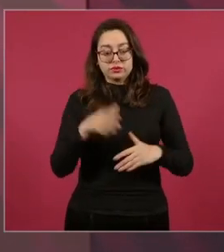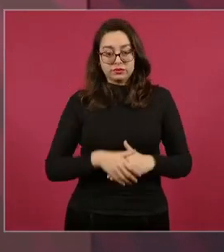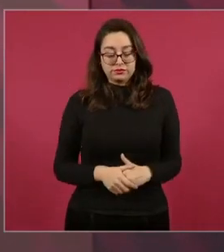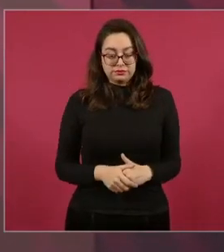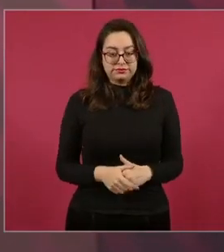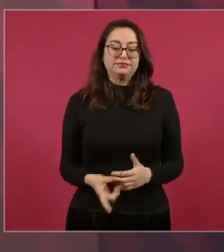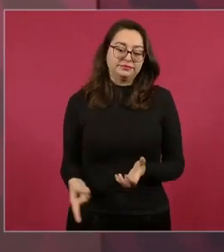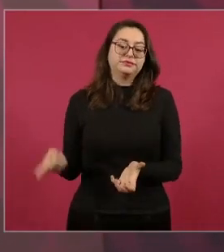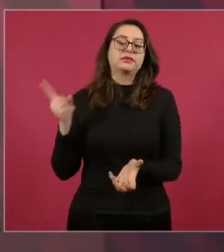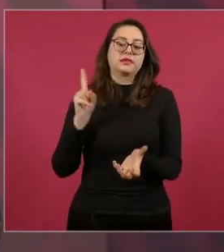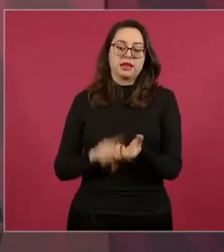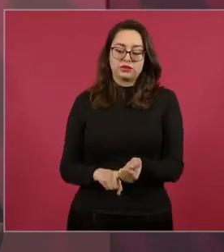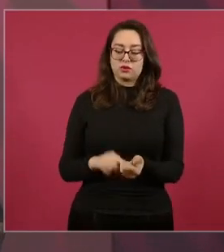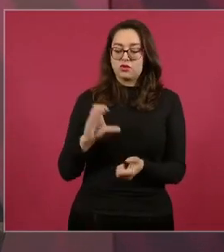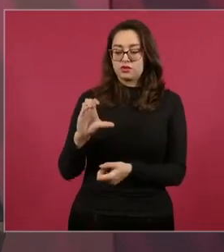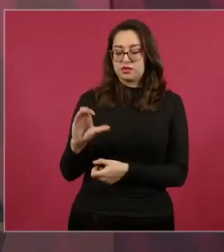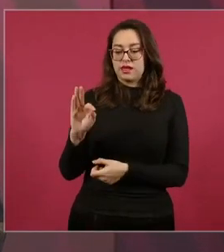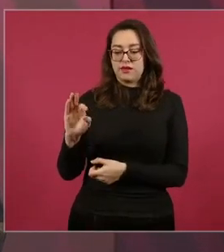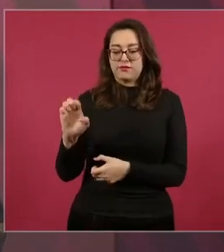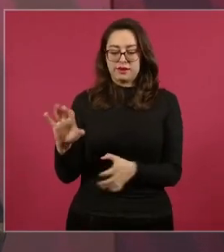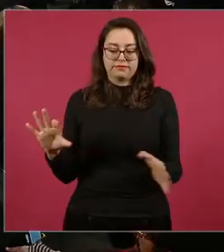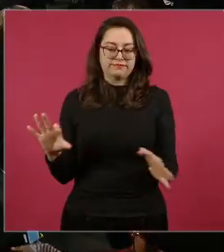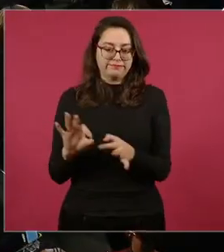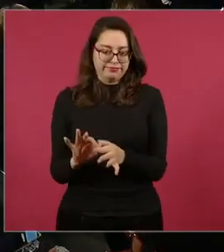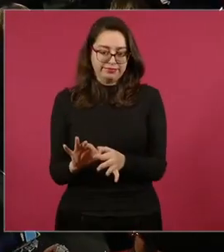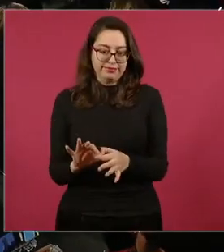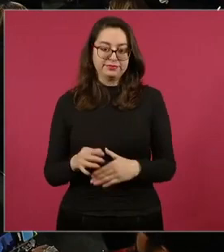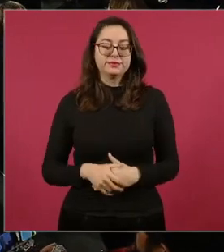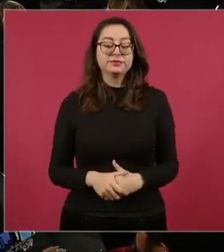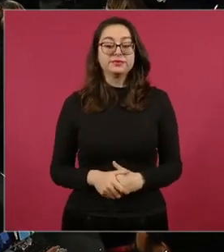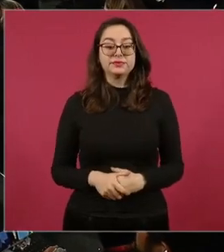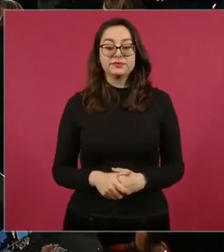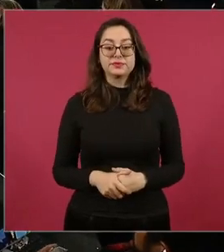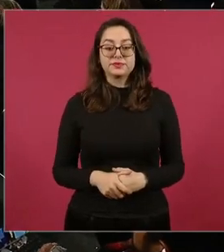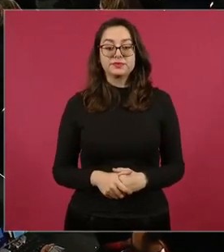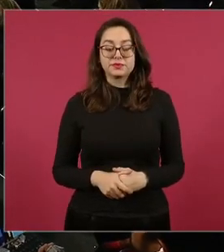filial de la Comisión Federal de Electricidad,